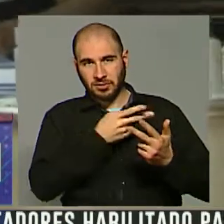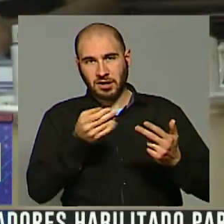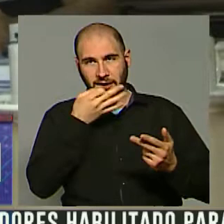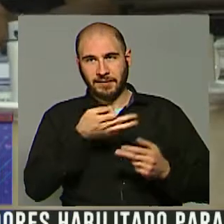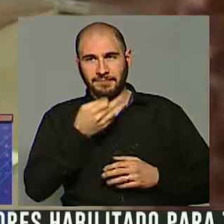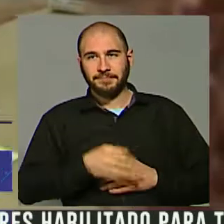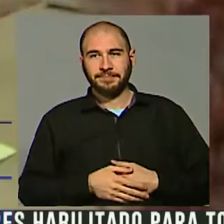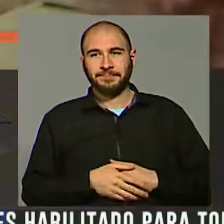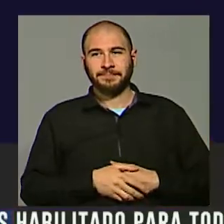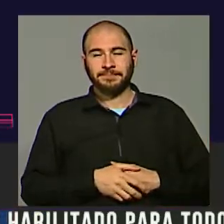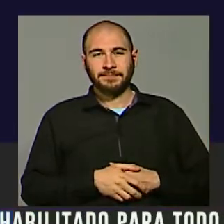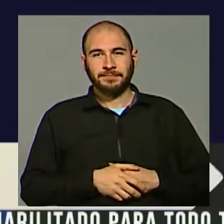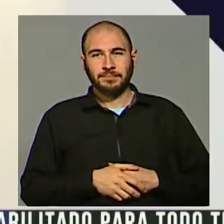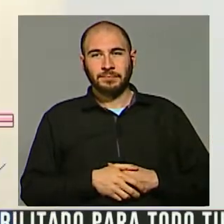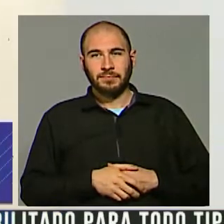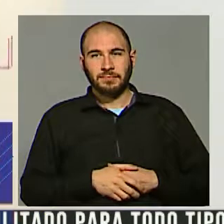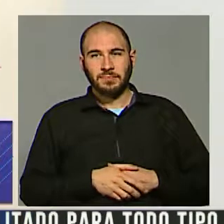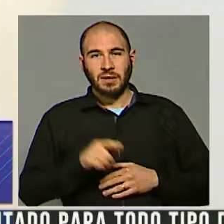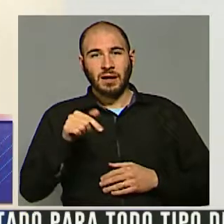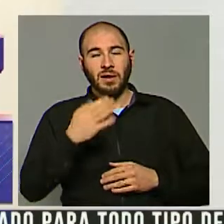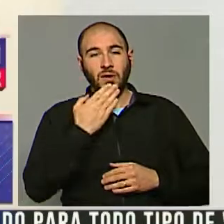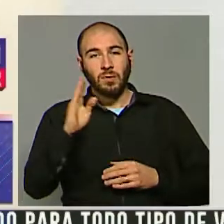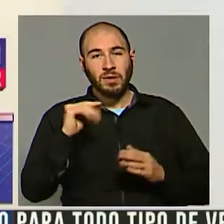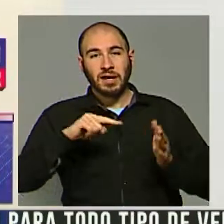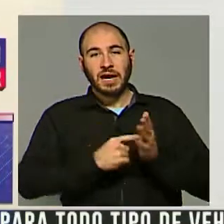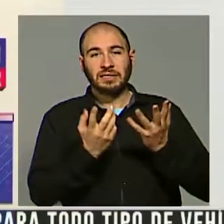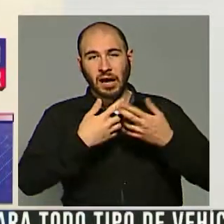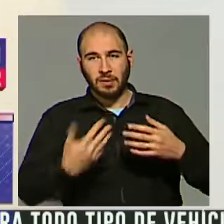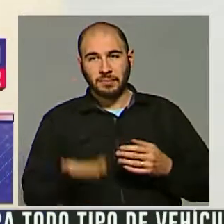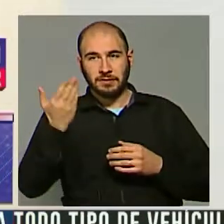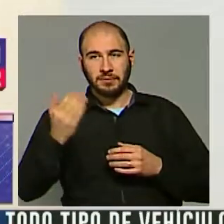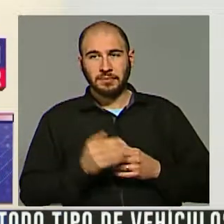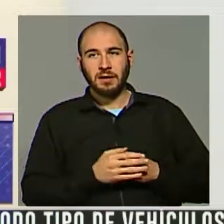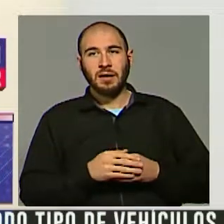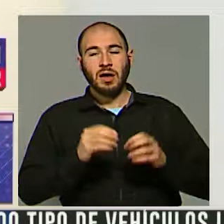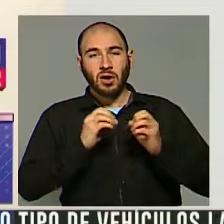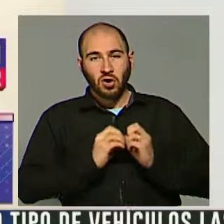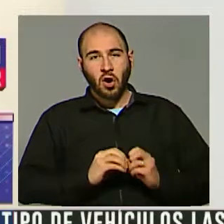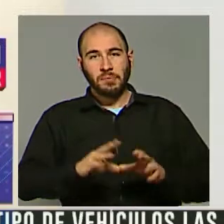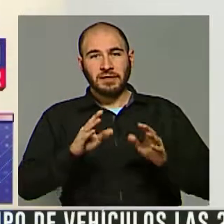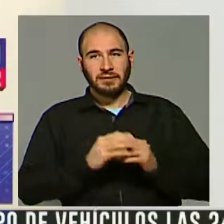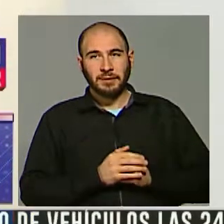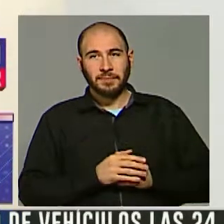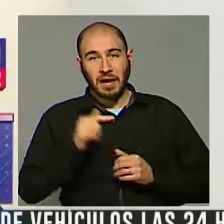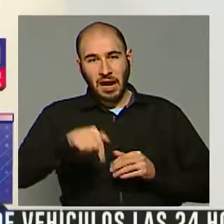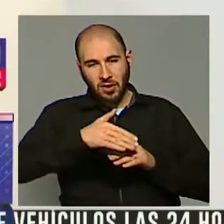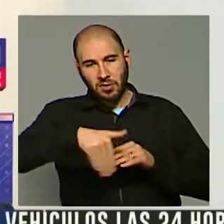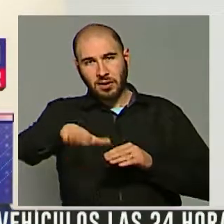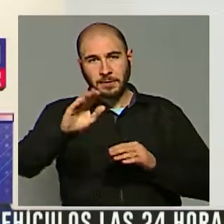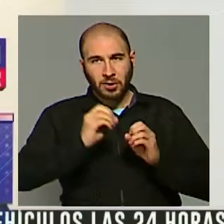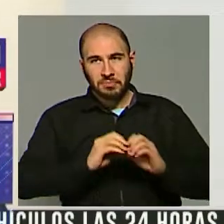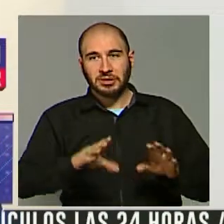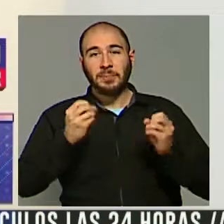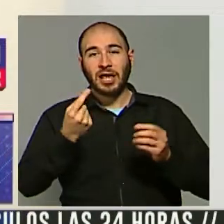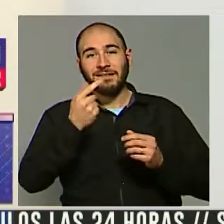siguiente. Cumplir con esa cláusula gatillo que empieza a activarse a partir de ahora,